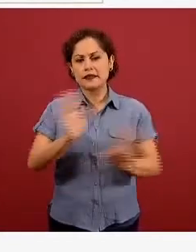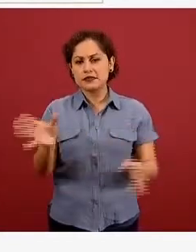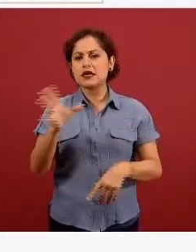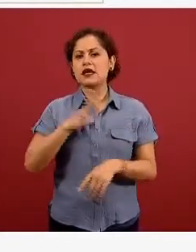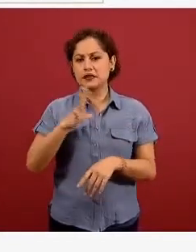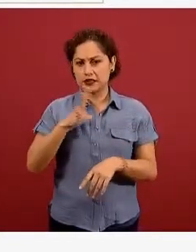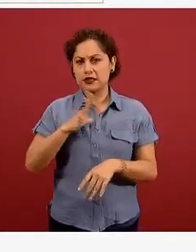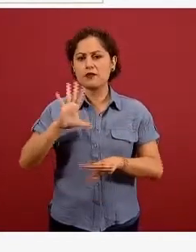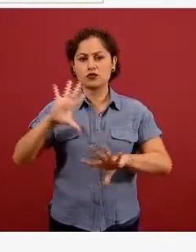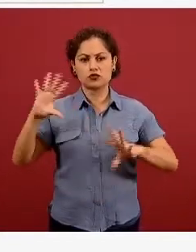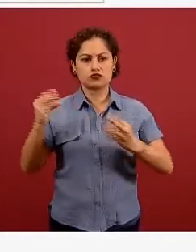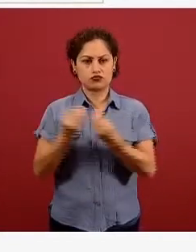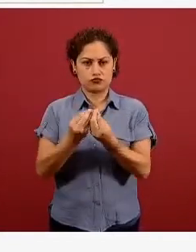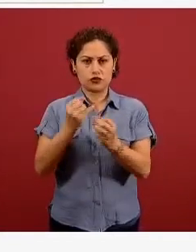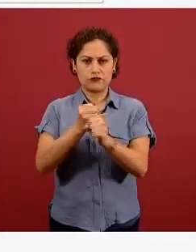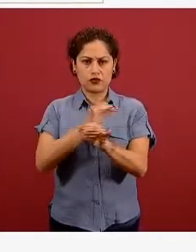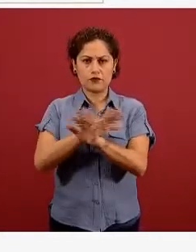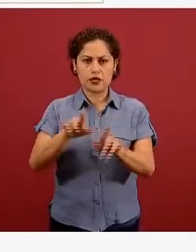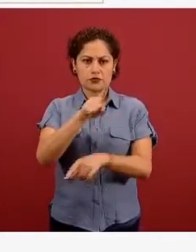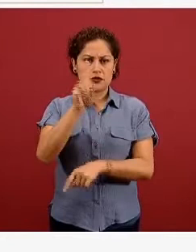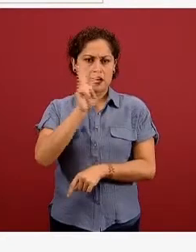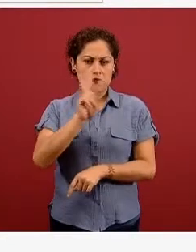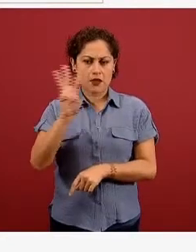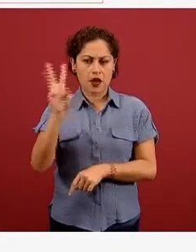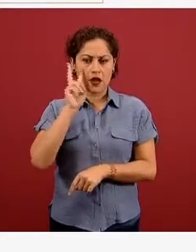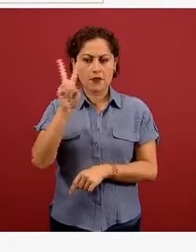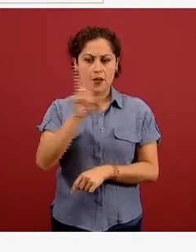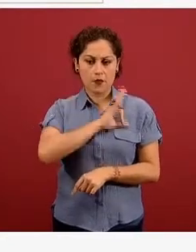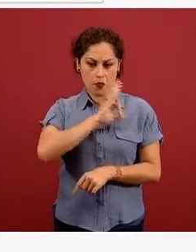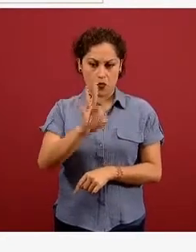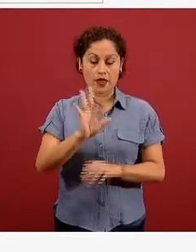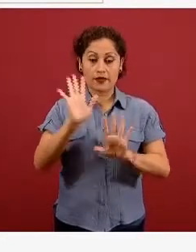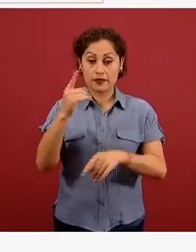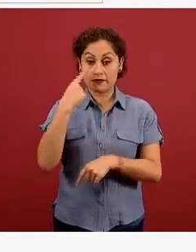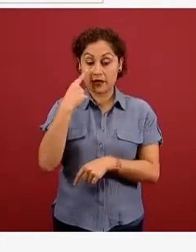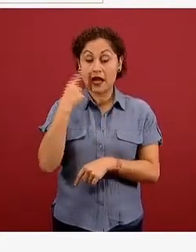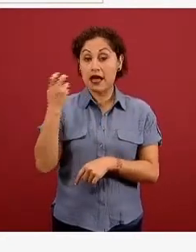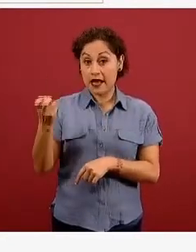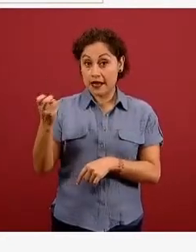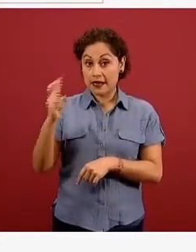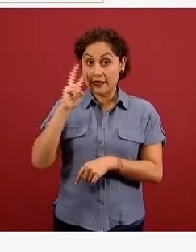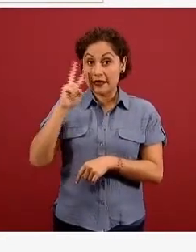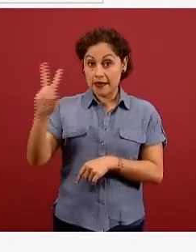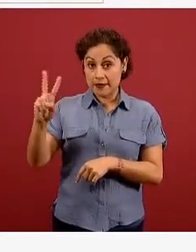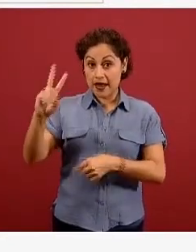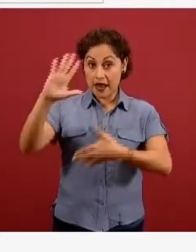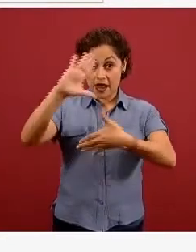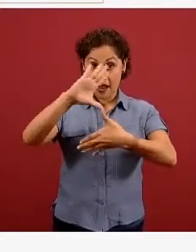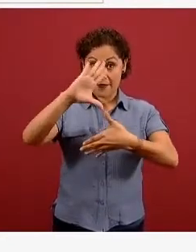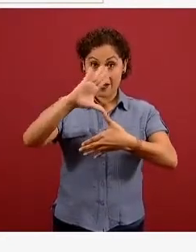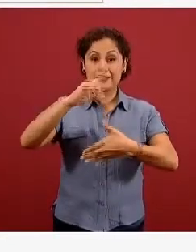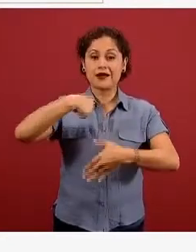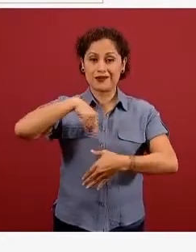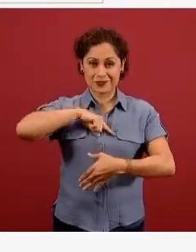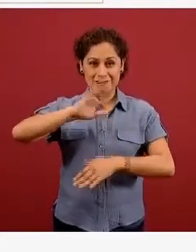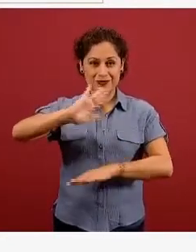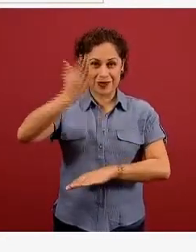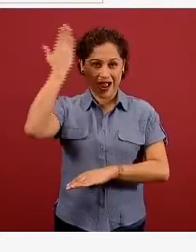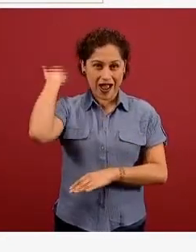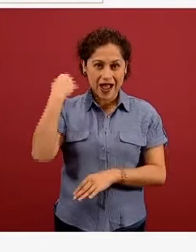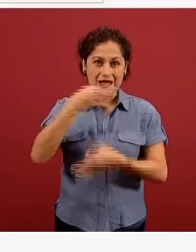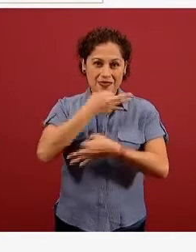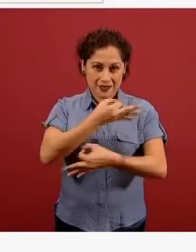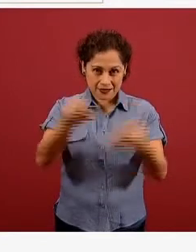disponible en la información pública en el micrositio. Aquí lo que tenemos es que la región de América, tal como lo habíamos previsto,